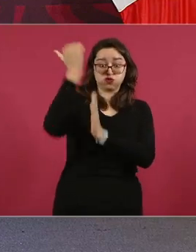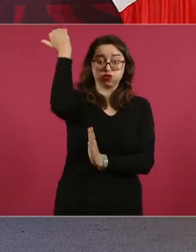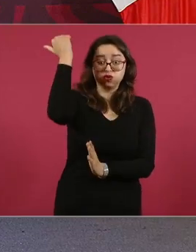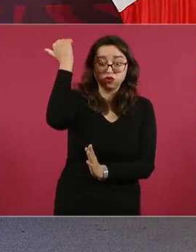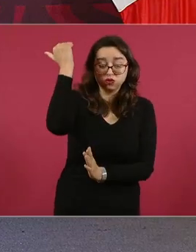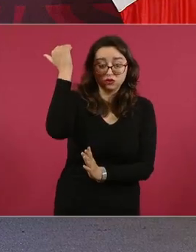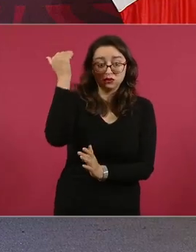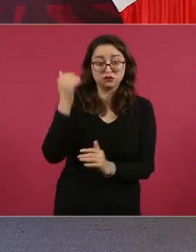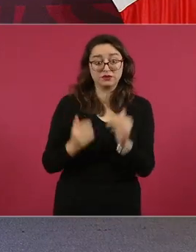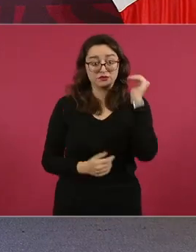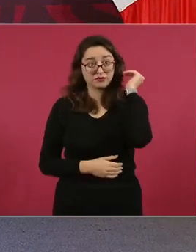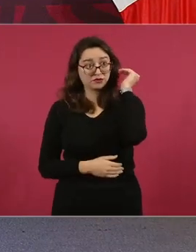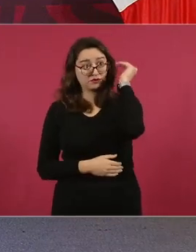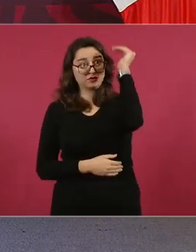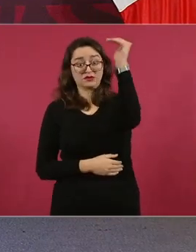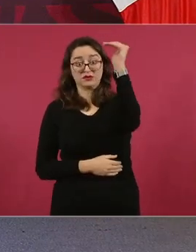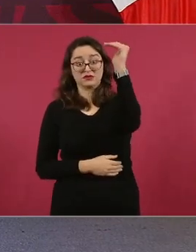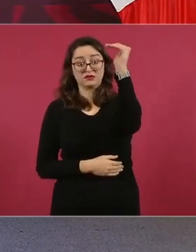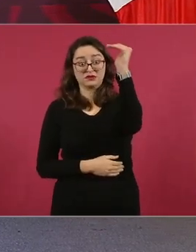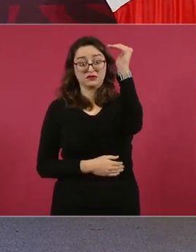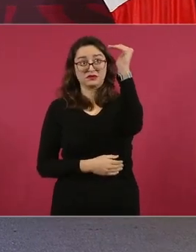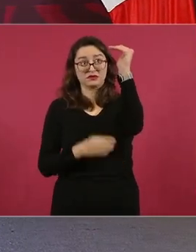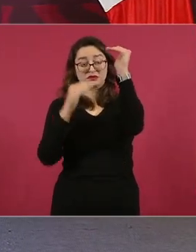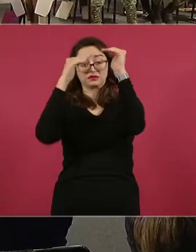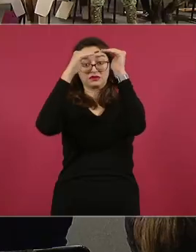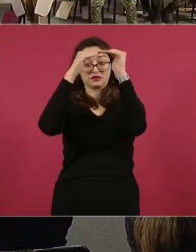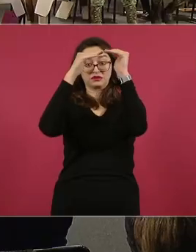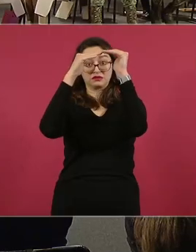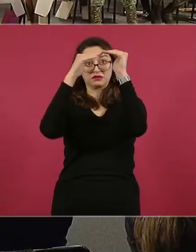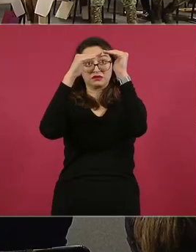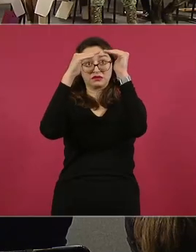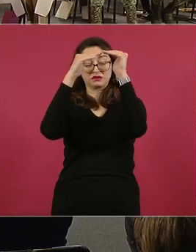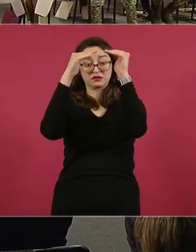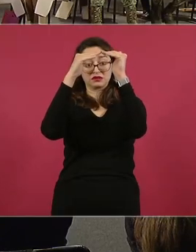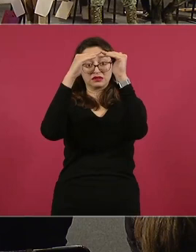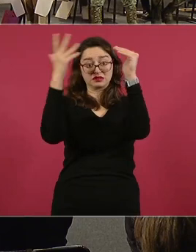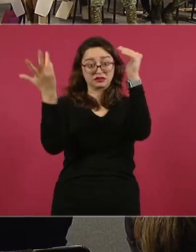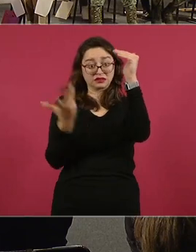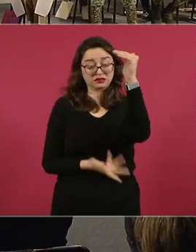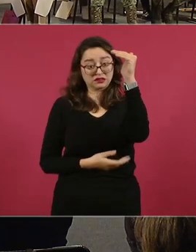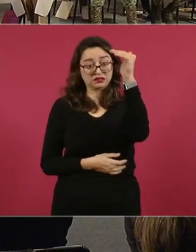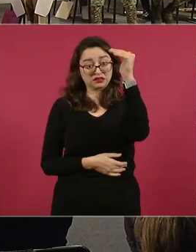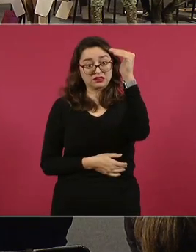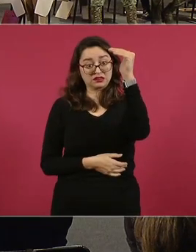Entonces, ¿por qué declaró la guerra?